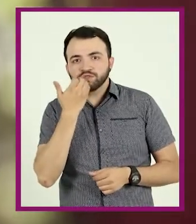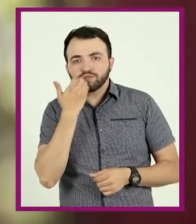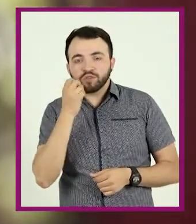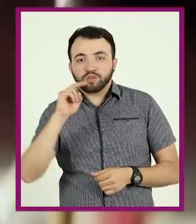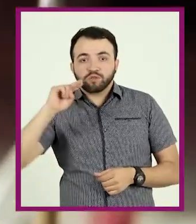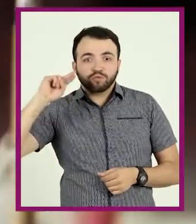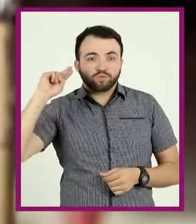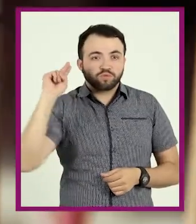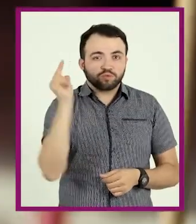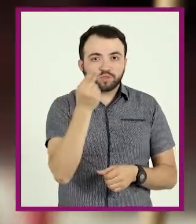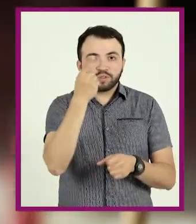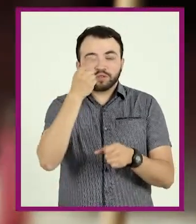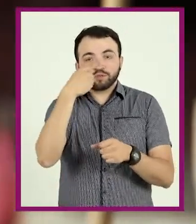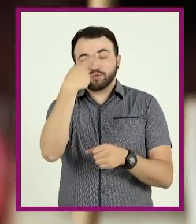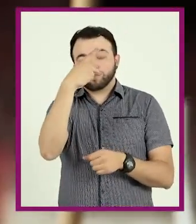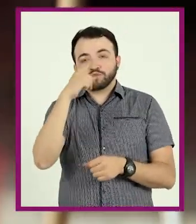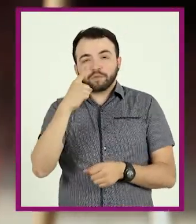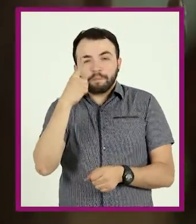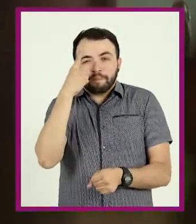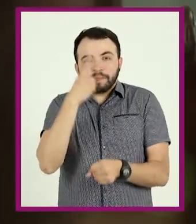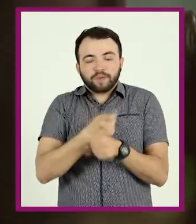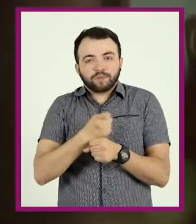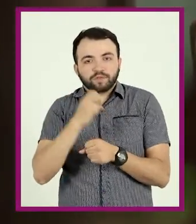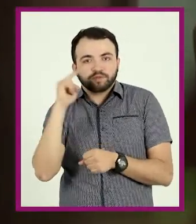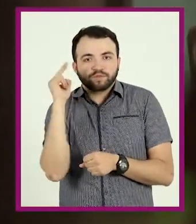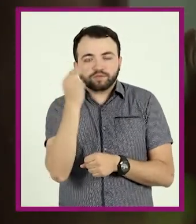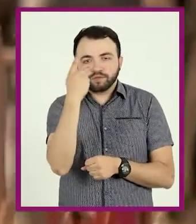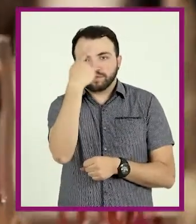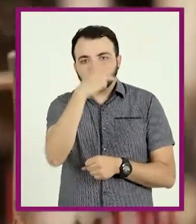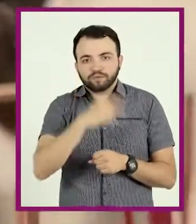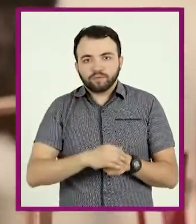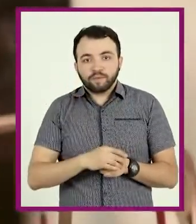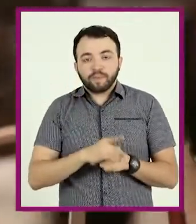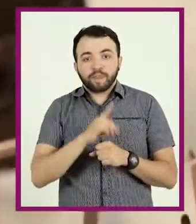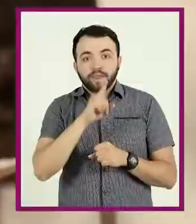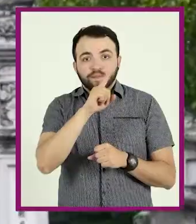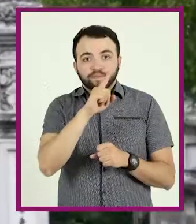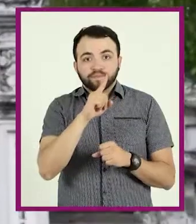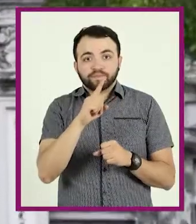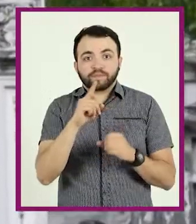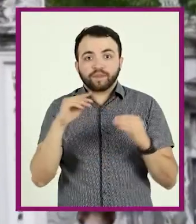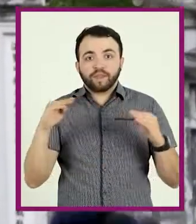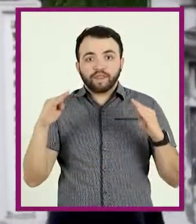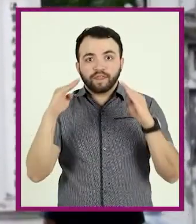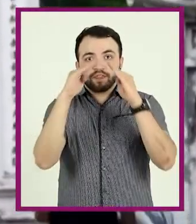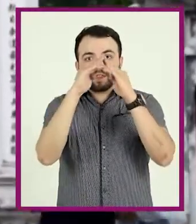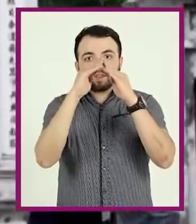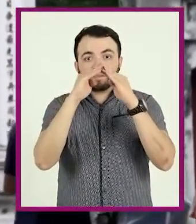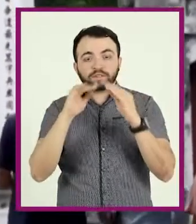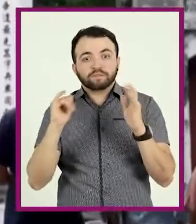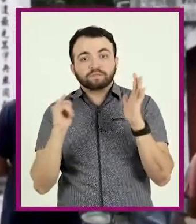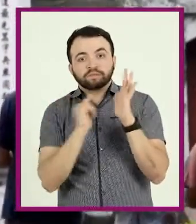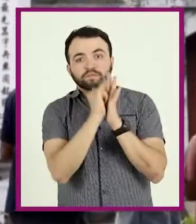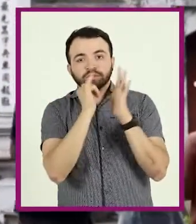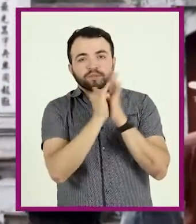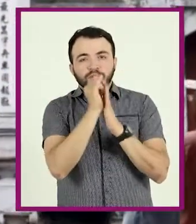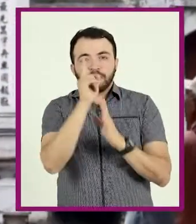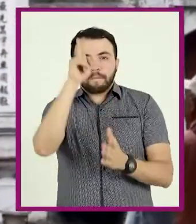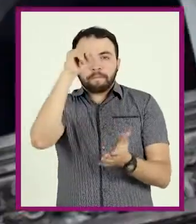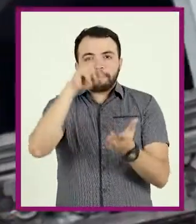Imperial Ngoc Tu Sam, considerada la primera universidad de Vietnam. El templo fue construido en el año